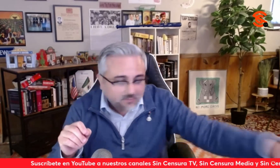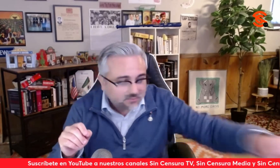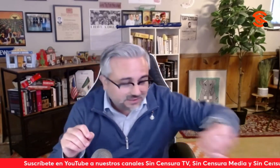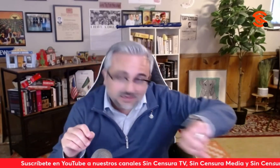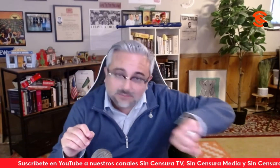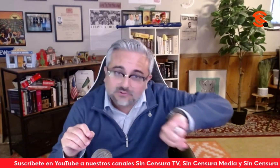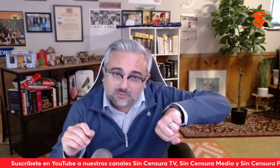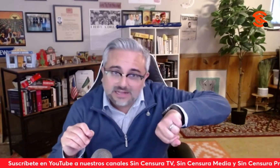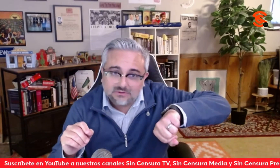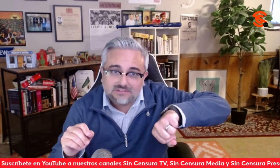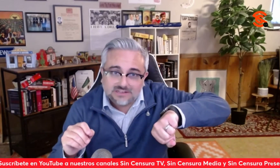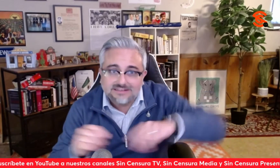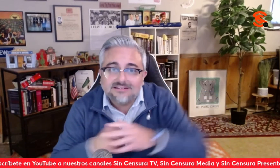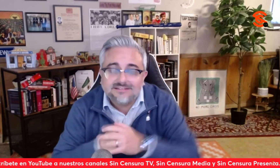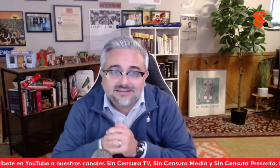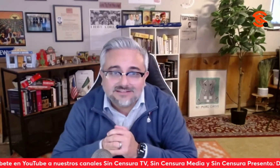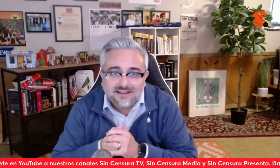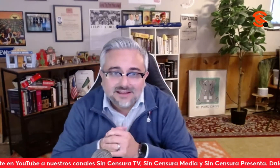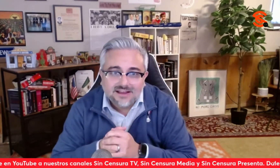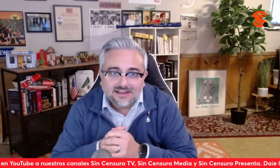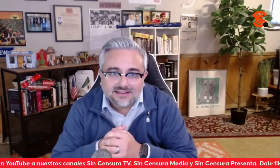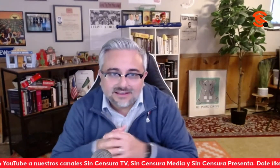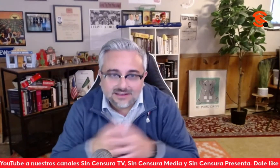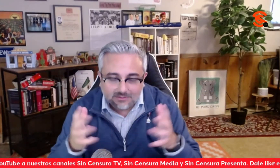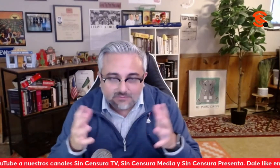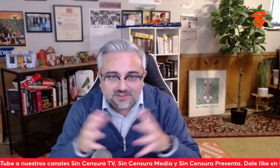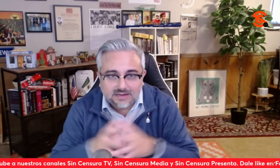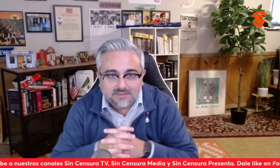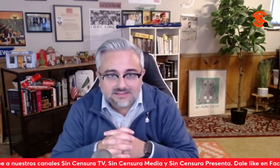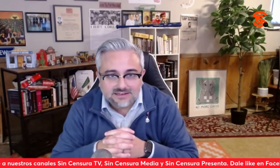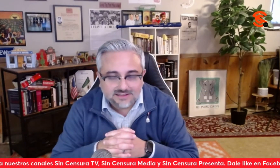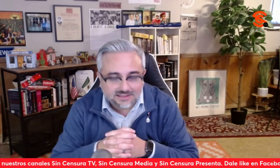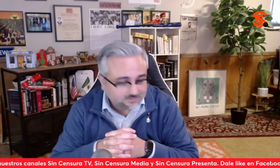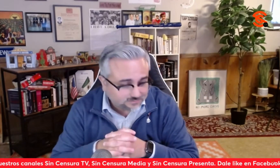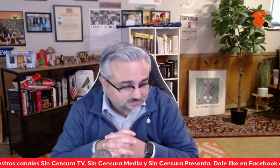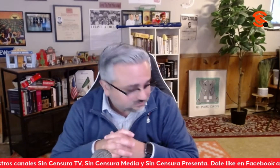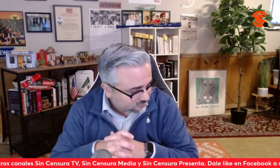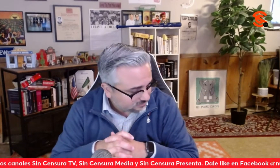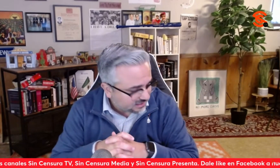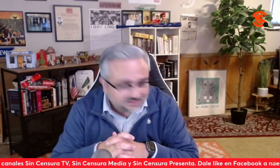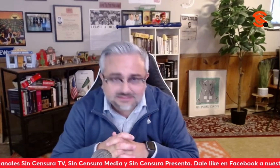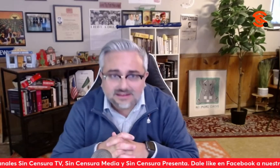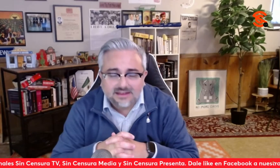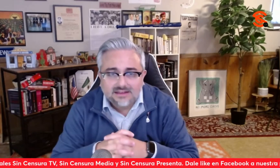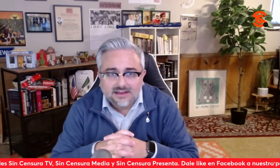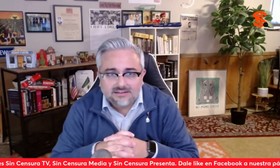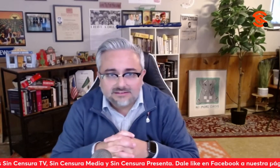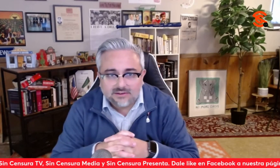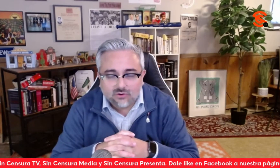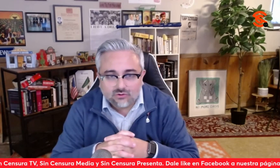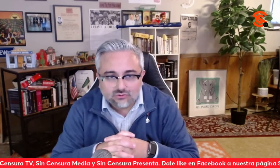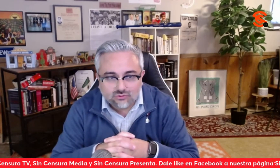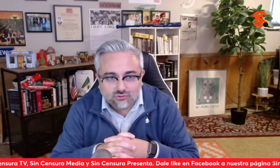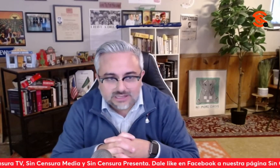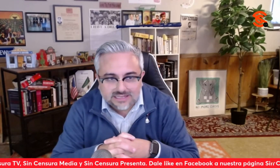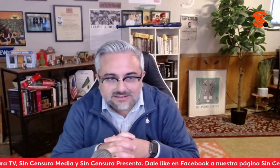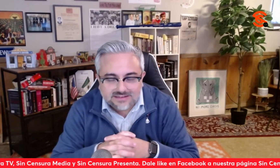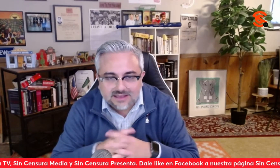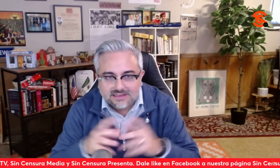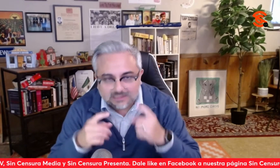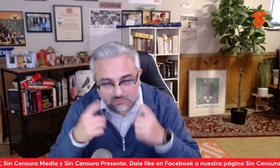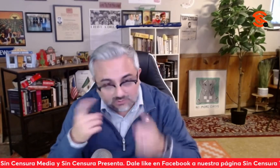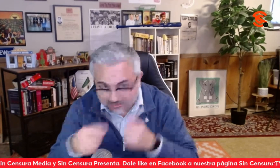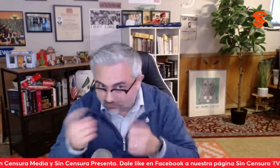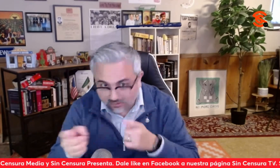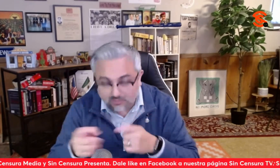Bueno, pues seguiremos esperando hasta el 16 a que finalmente le den a este señor su